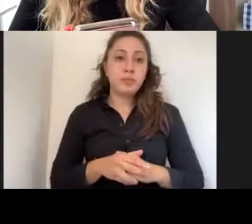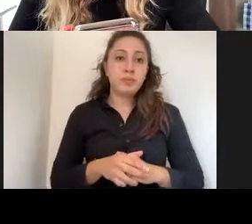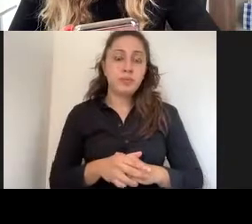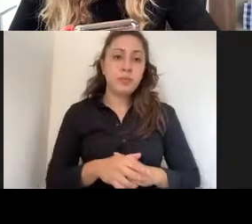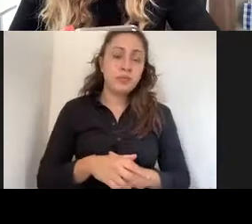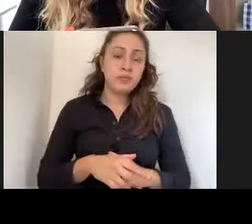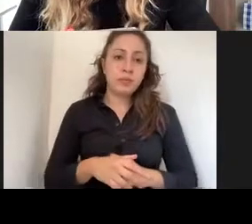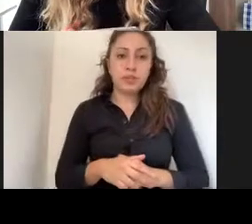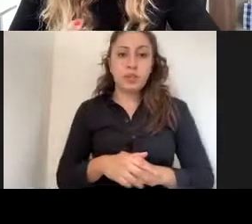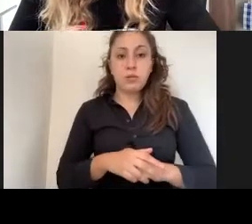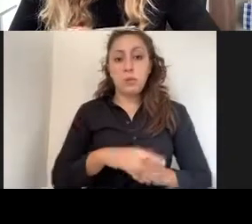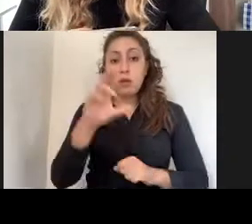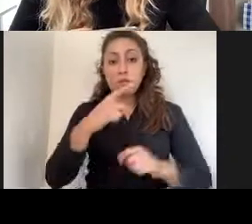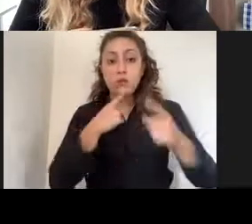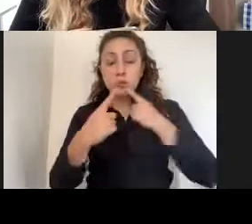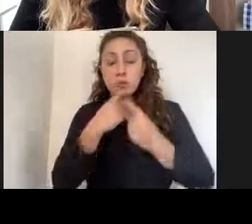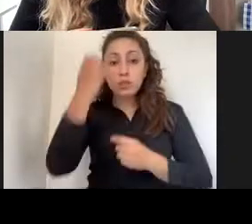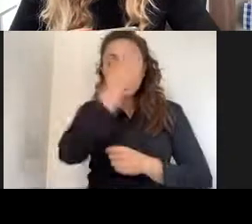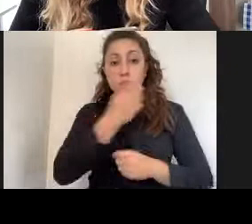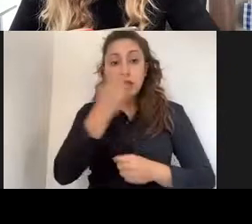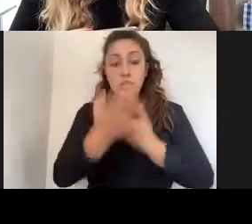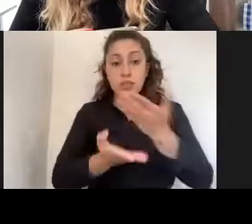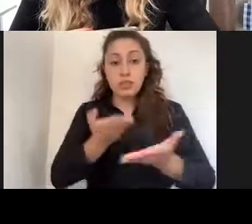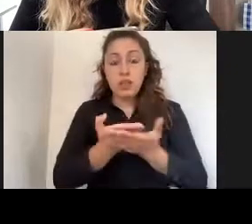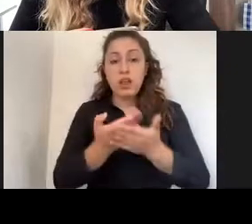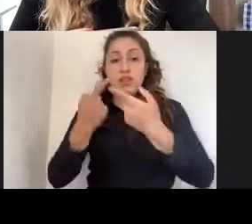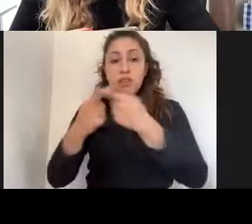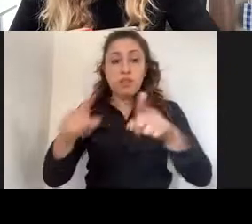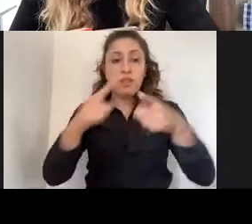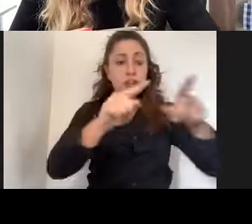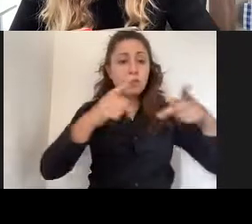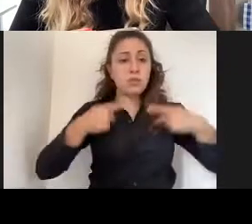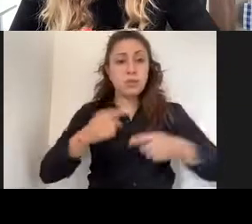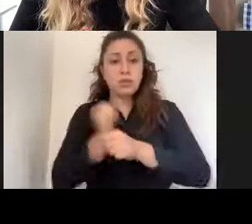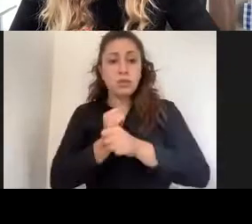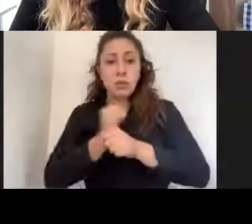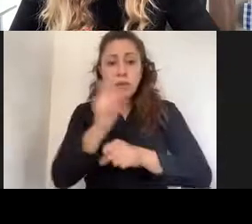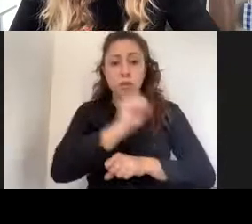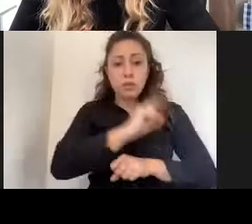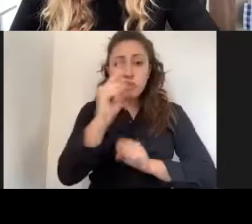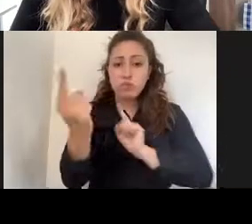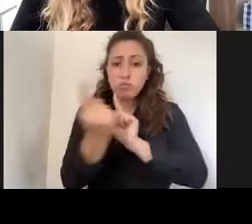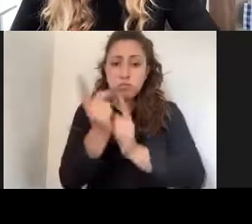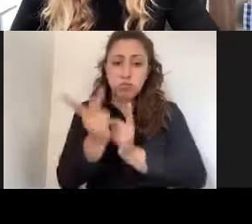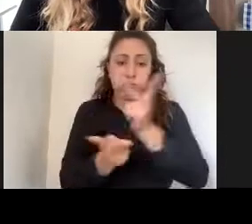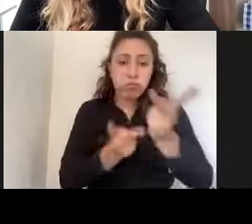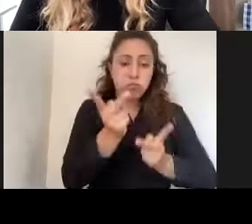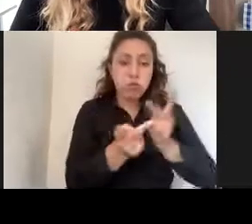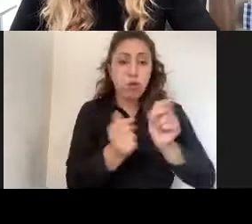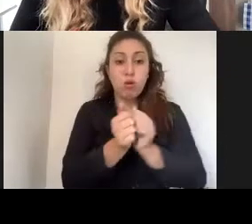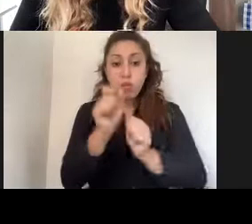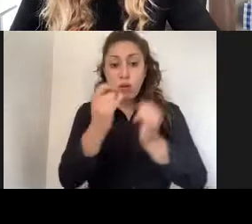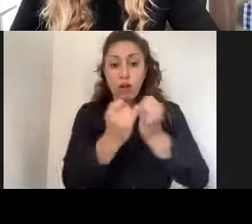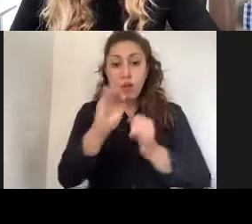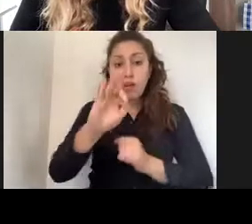elaboración del dictamen se consultó con diversos especialistas, con peritos, con la Fiscalía, con el